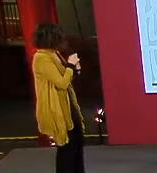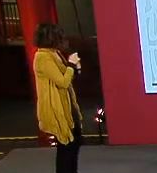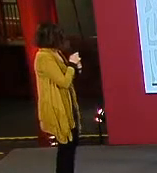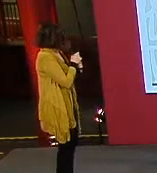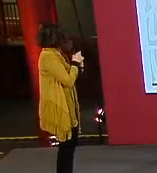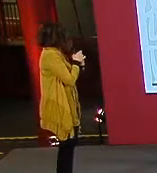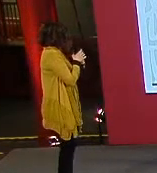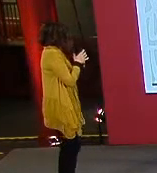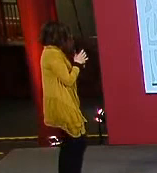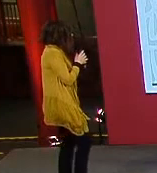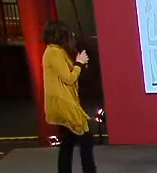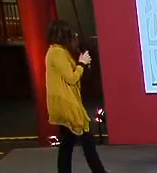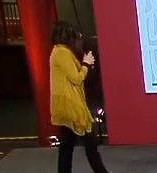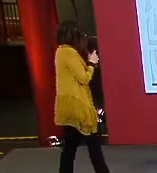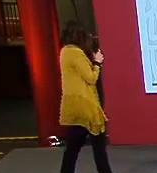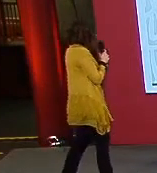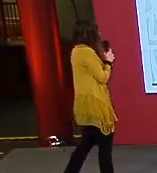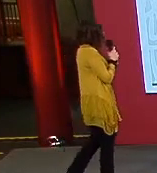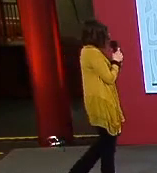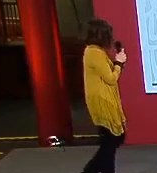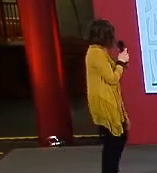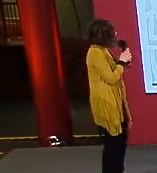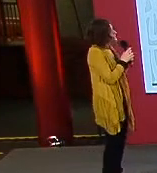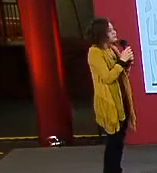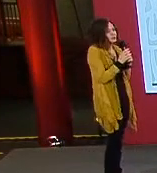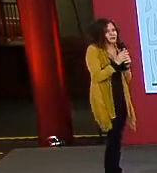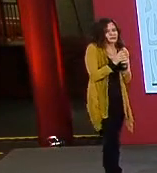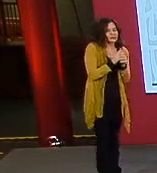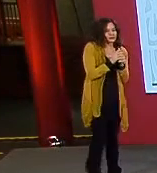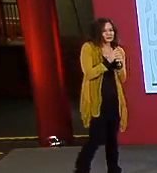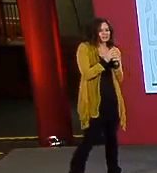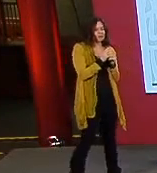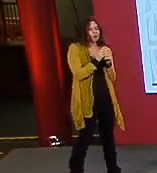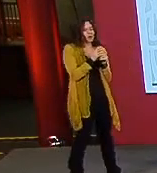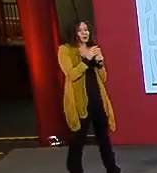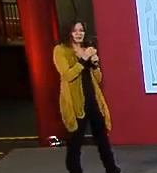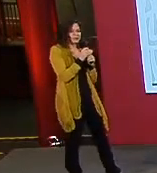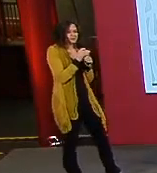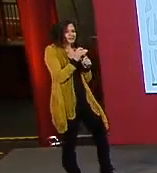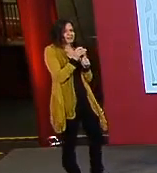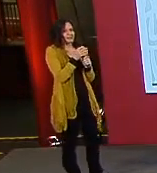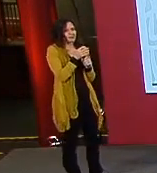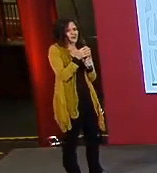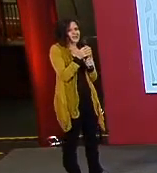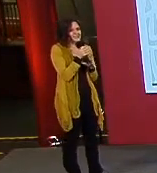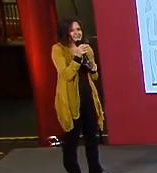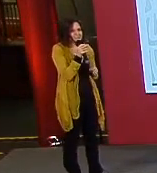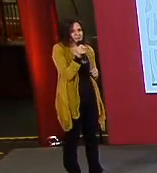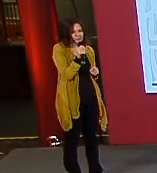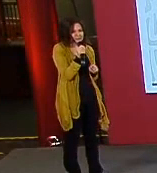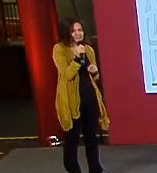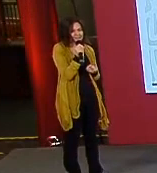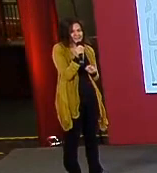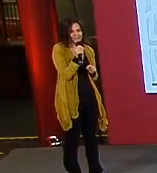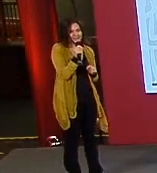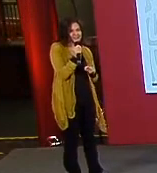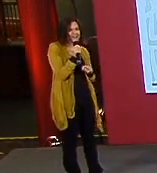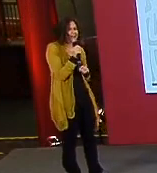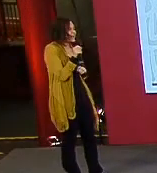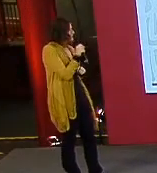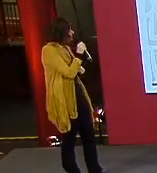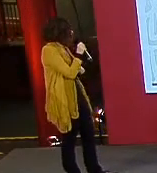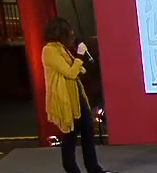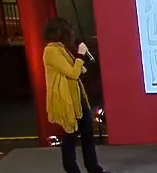en intervenciones hacia salud mental, adicciones y apoyo psicosocial. Obviamente, esto es posible gracias